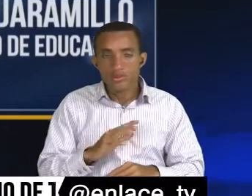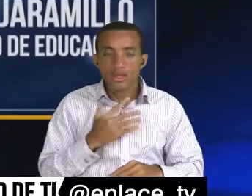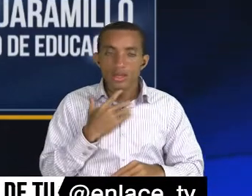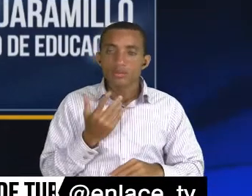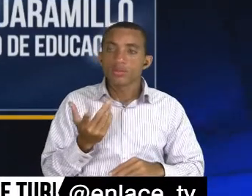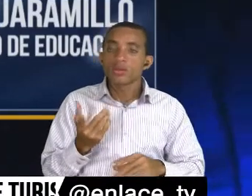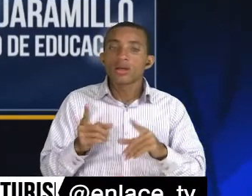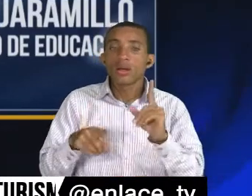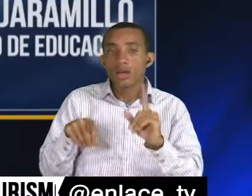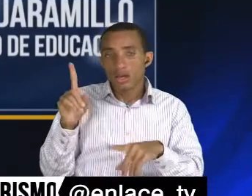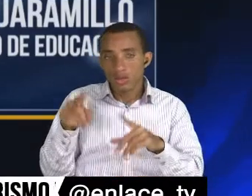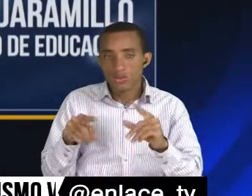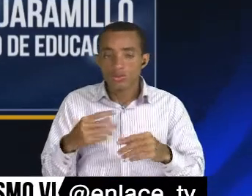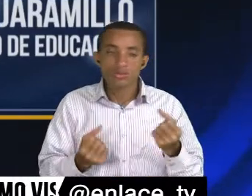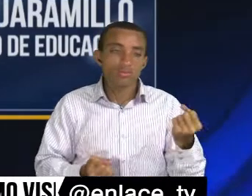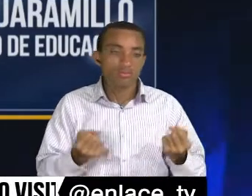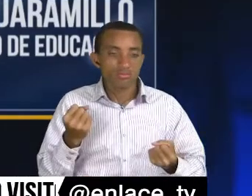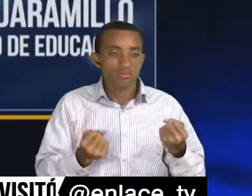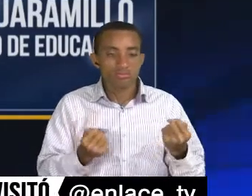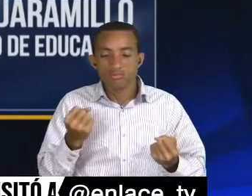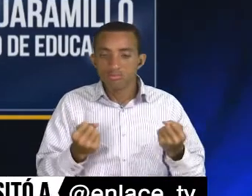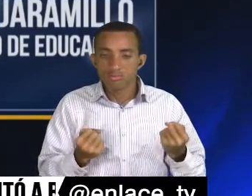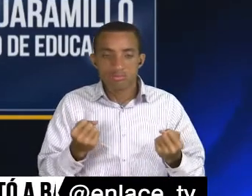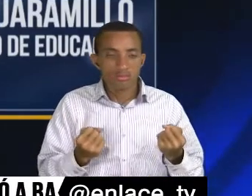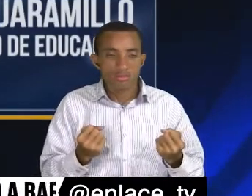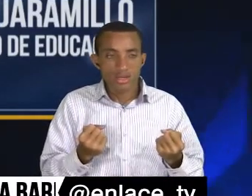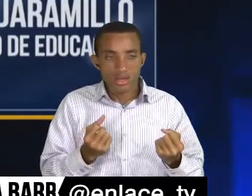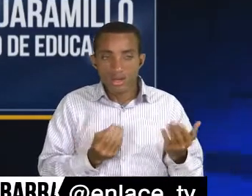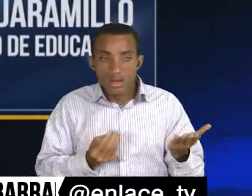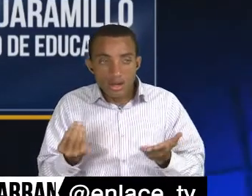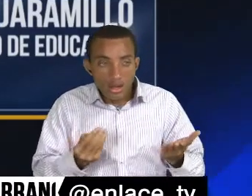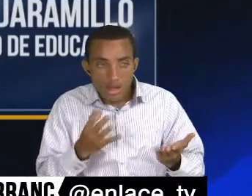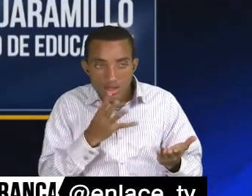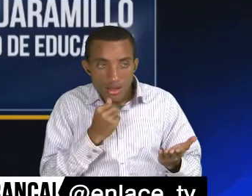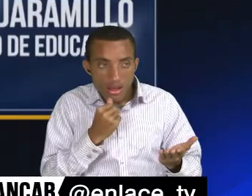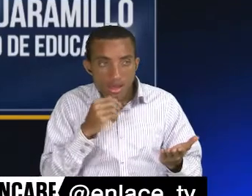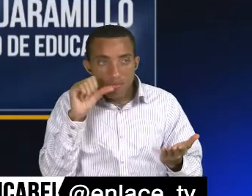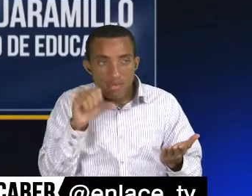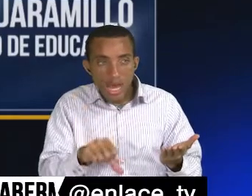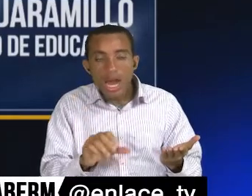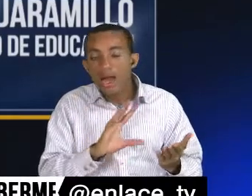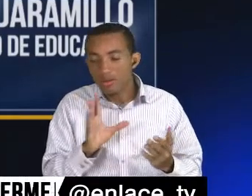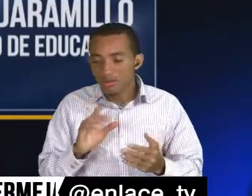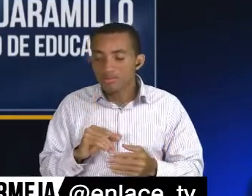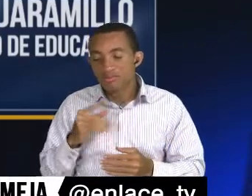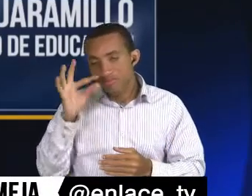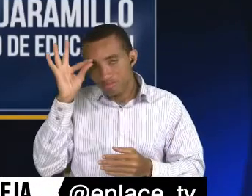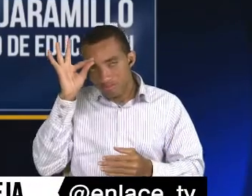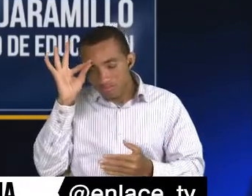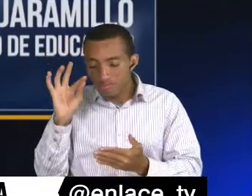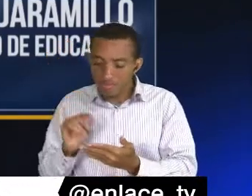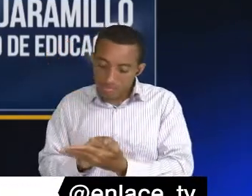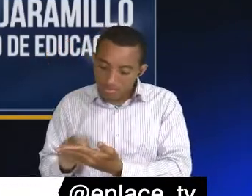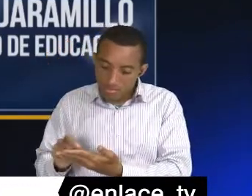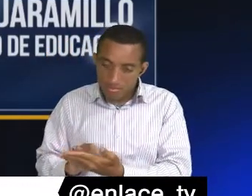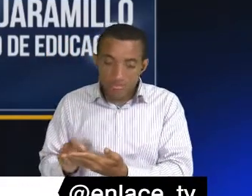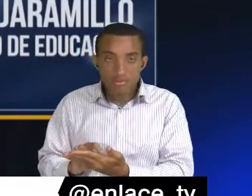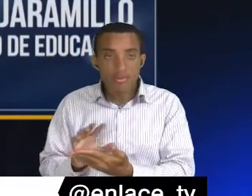prestan el servicio entran en nuestra base de datos. Tenemos quejas que llegan por los